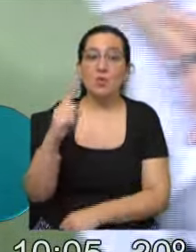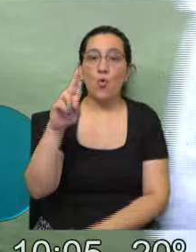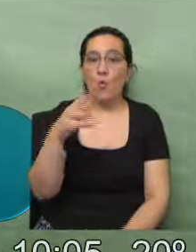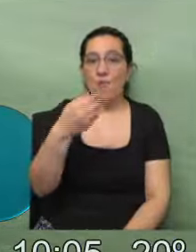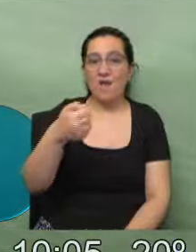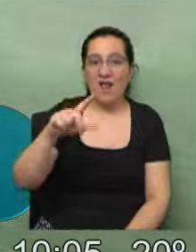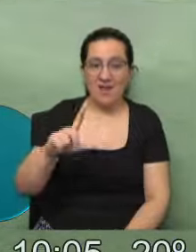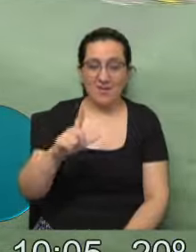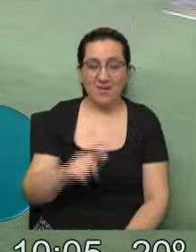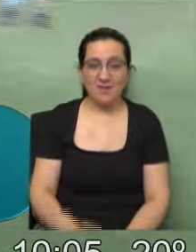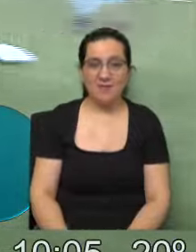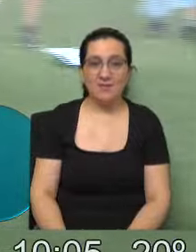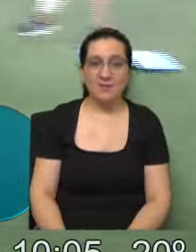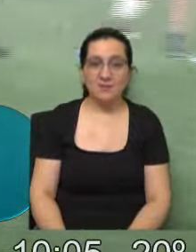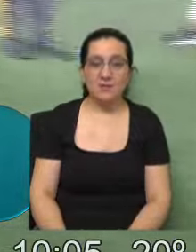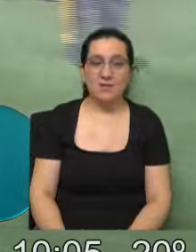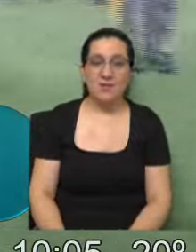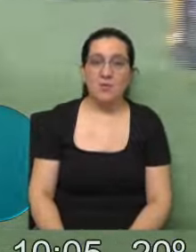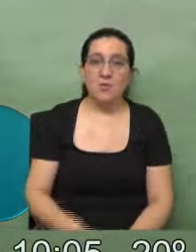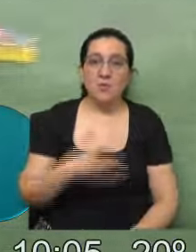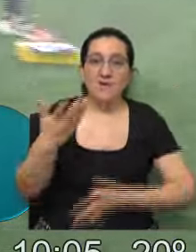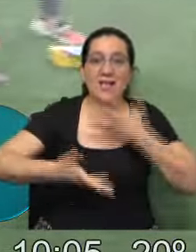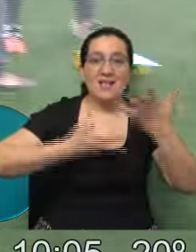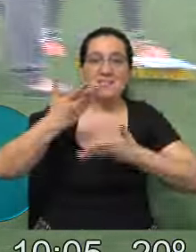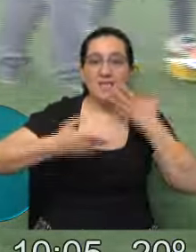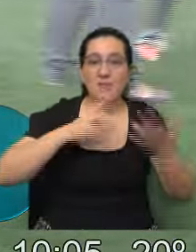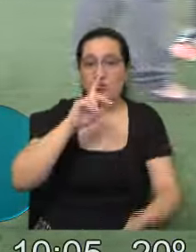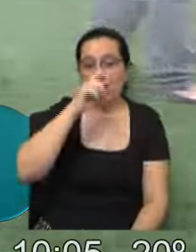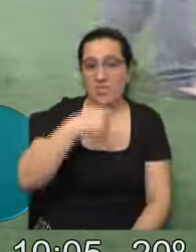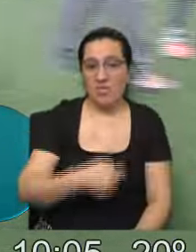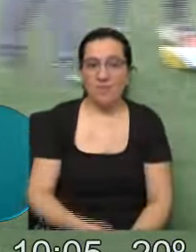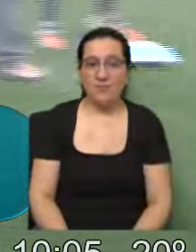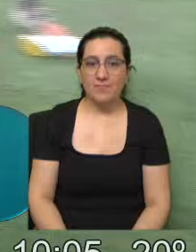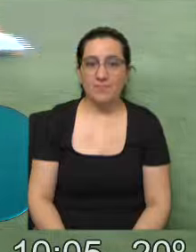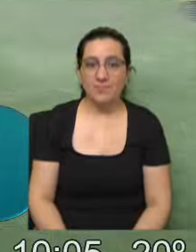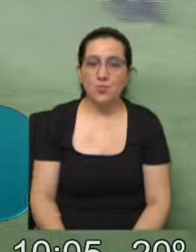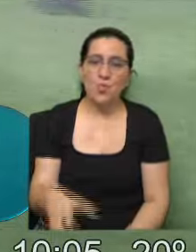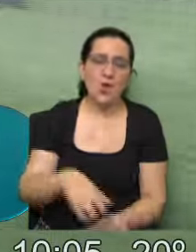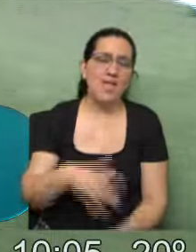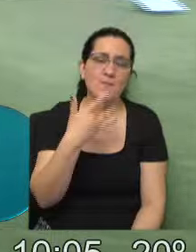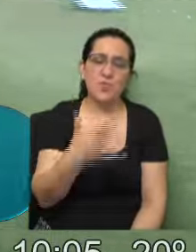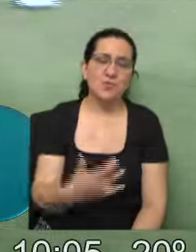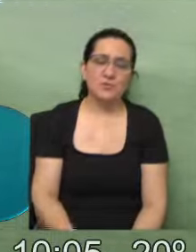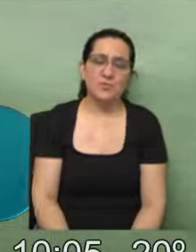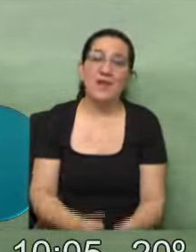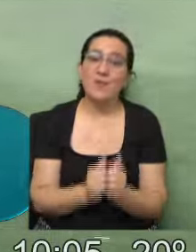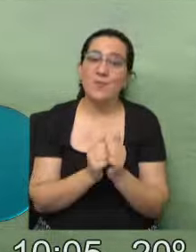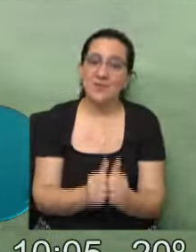porque el flash lo van a hacer con la canción a Montevideo Así que es lugar precioso para estar